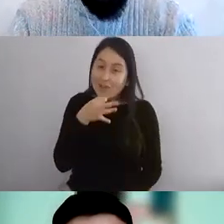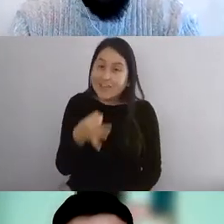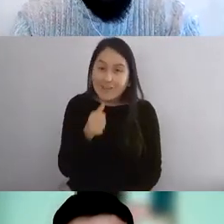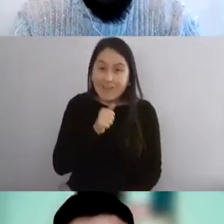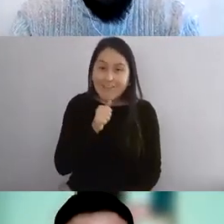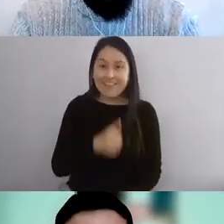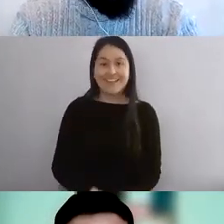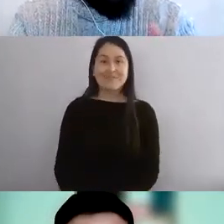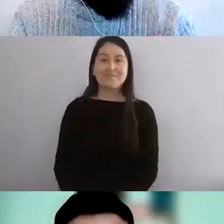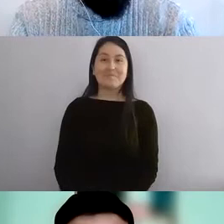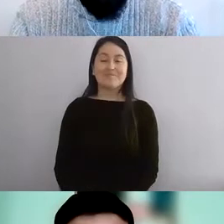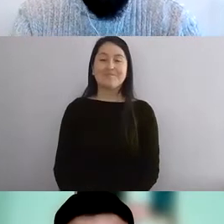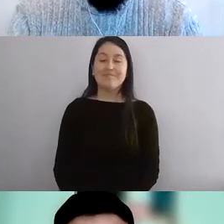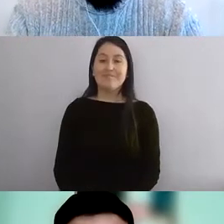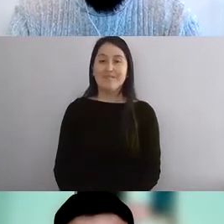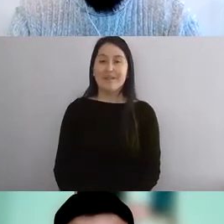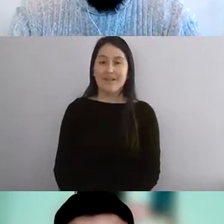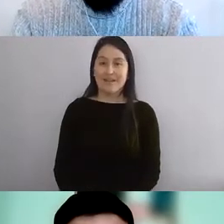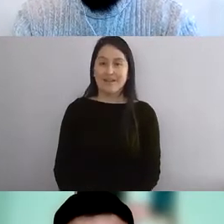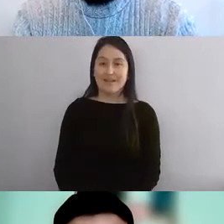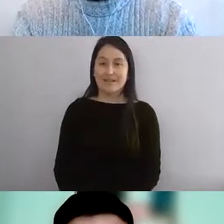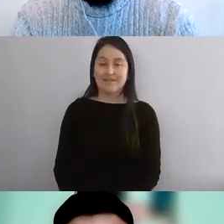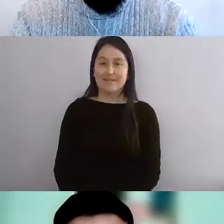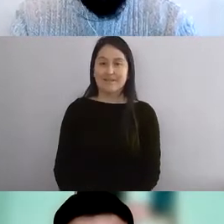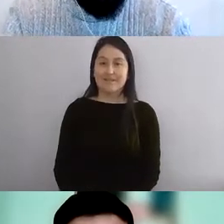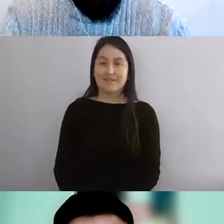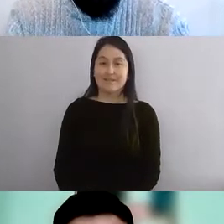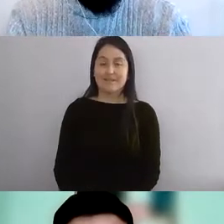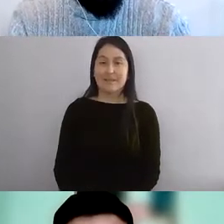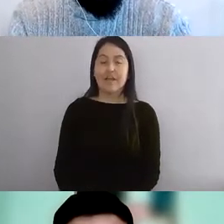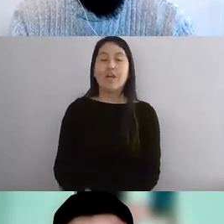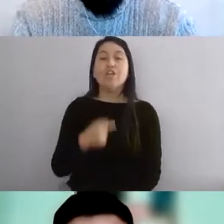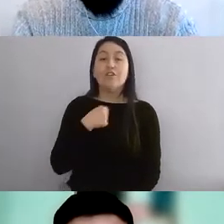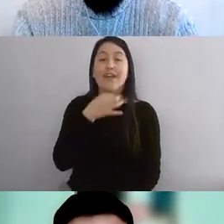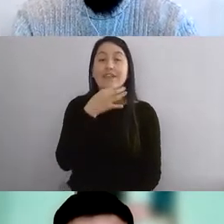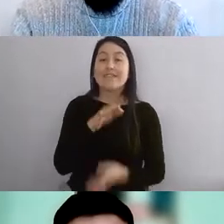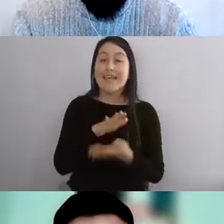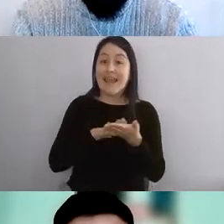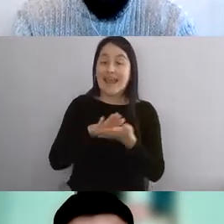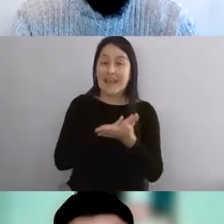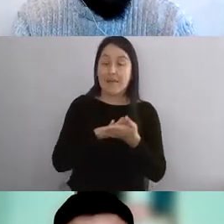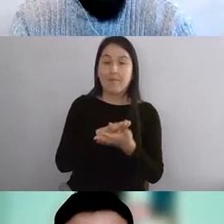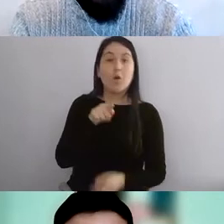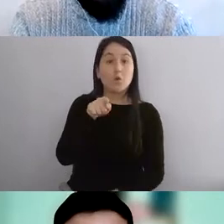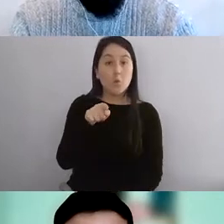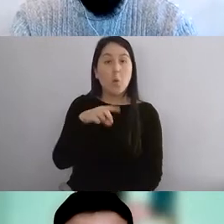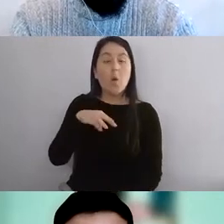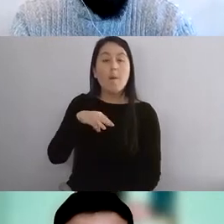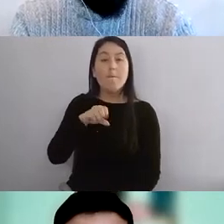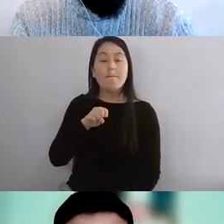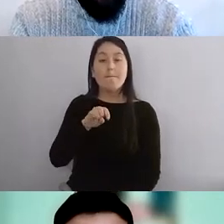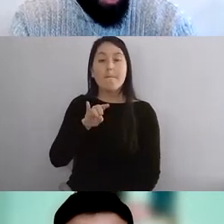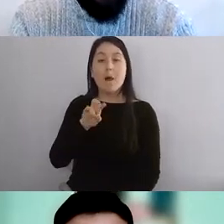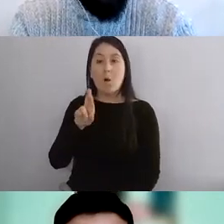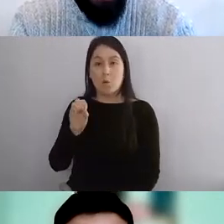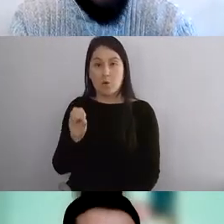otra cosa. Hay otra cosa, pero va muy de la mano con lo que tú dices. Te voy a dar el ejemplo. Tú, Mauro, cuando estabas en el colegio, ¿eres igual a